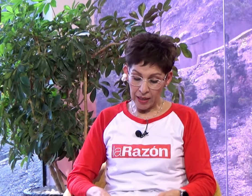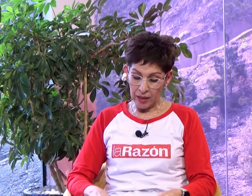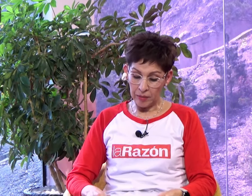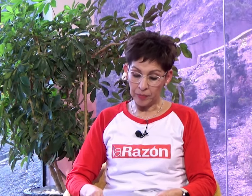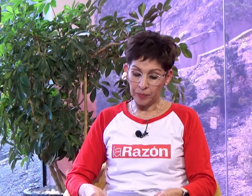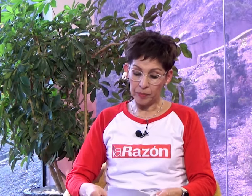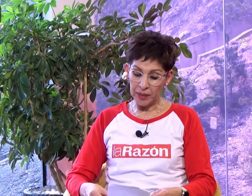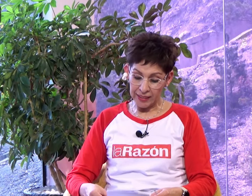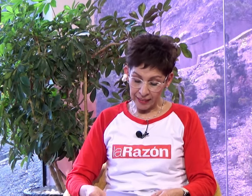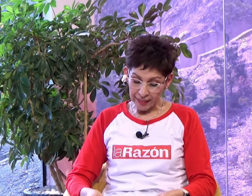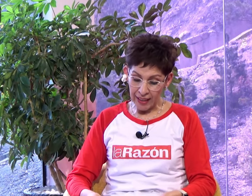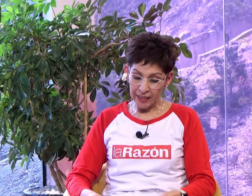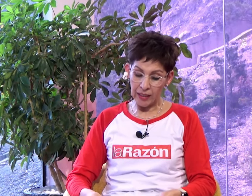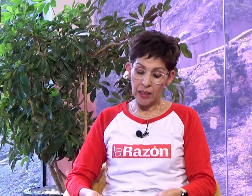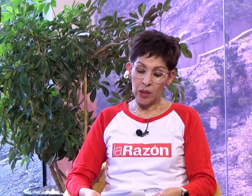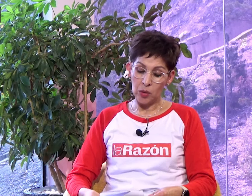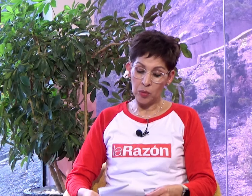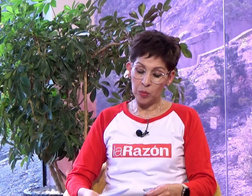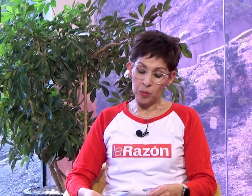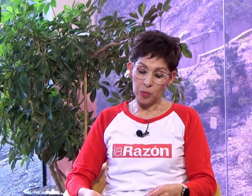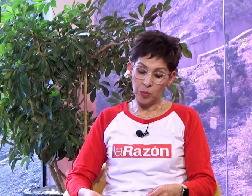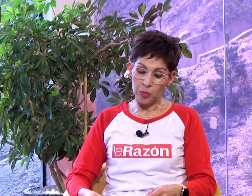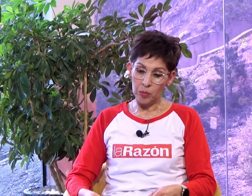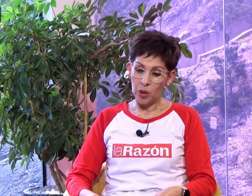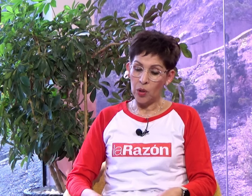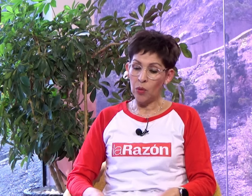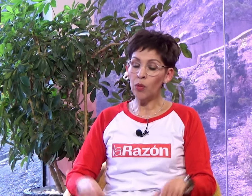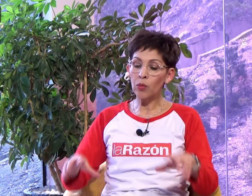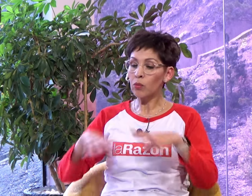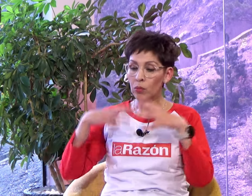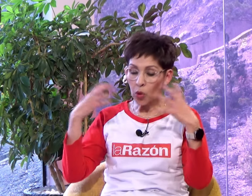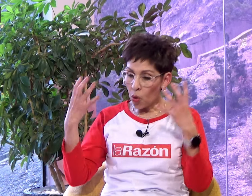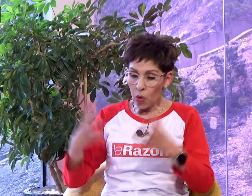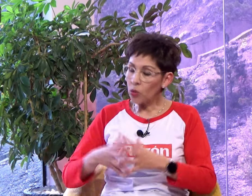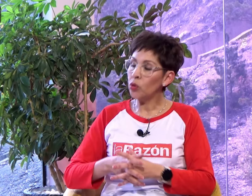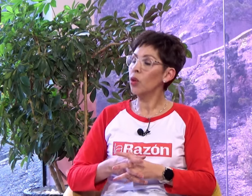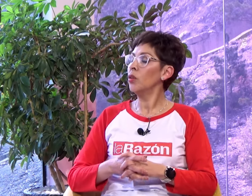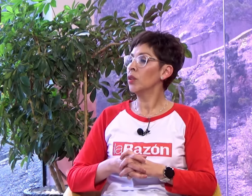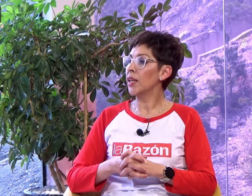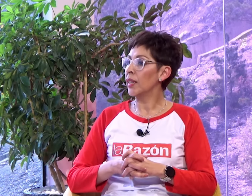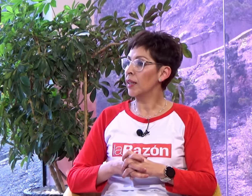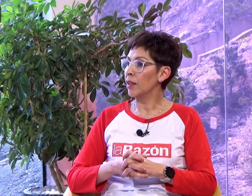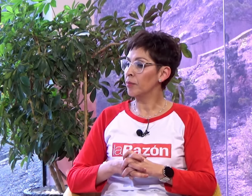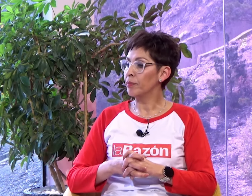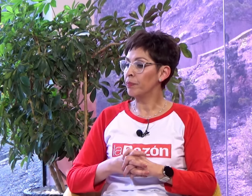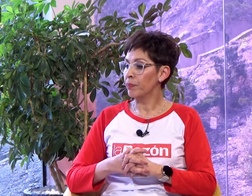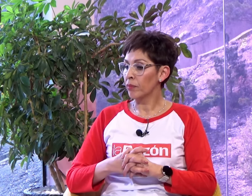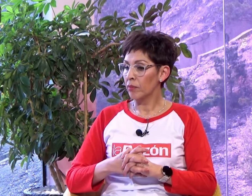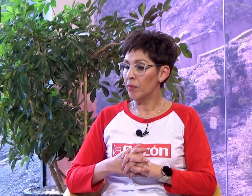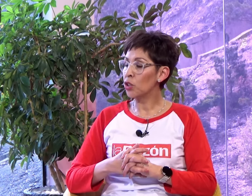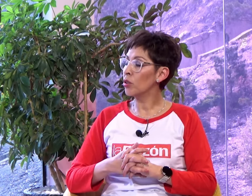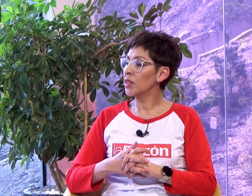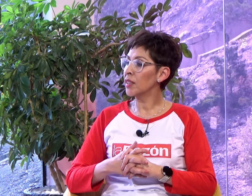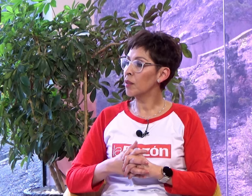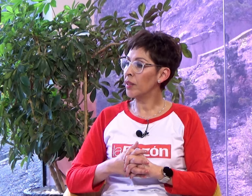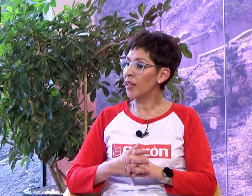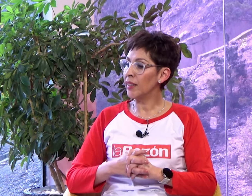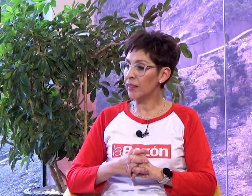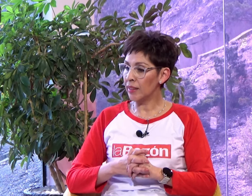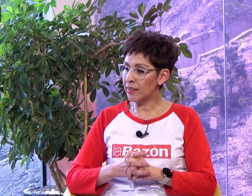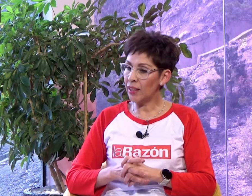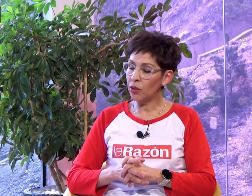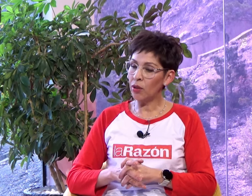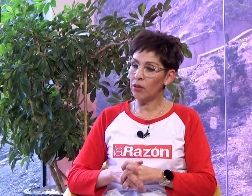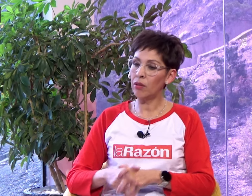para presentar un conjunto de mechones que se van